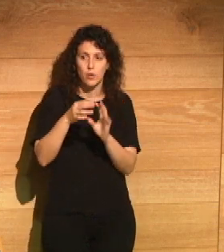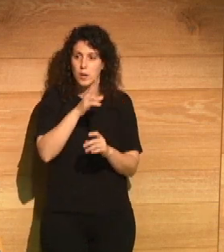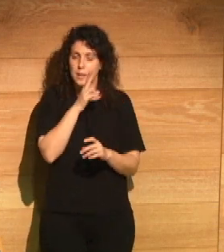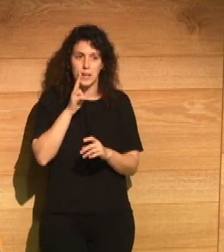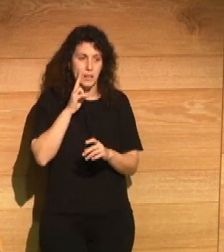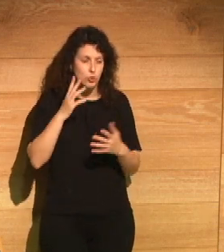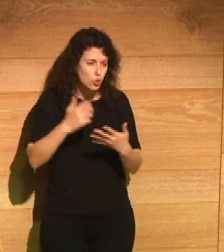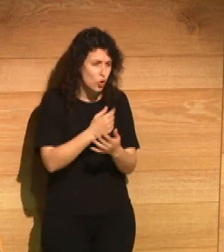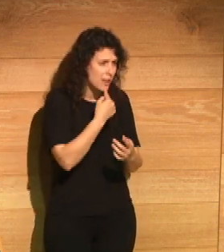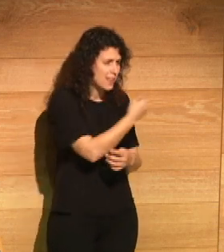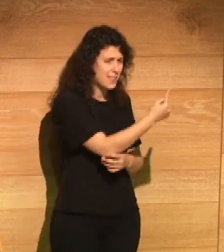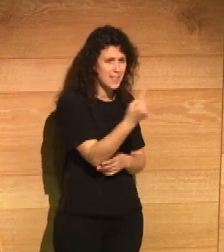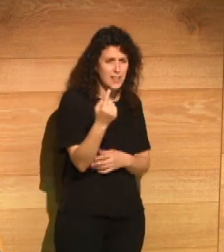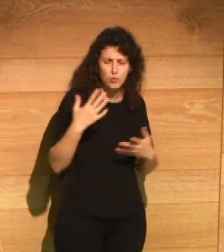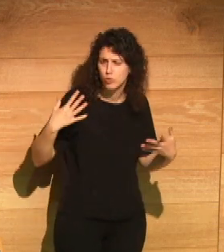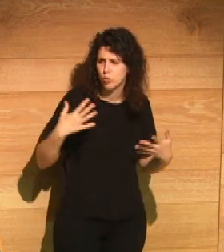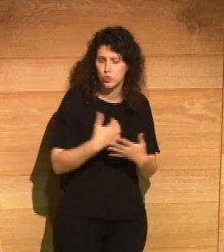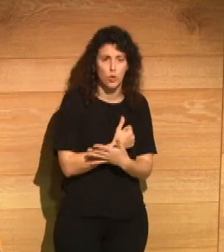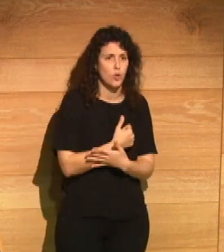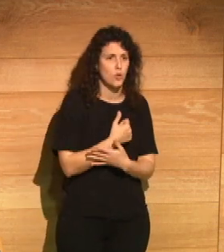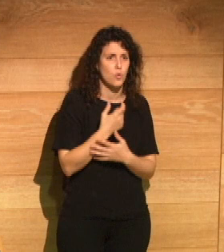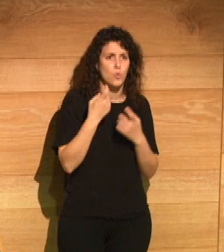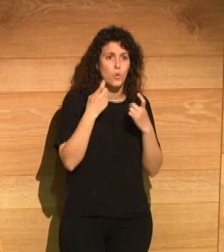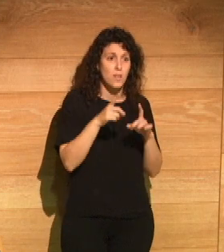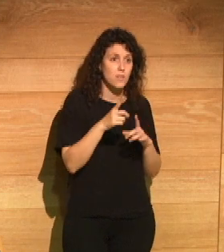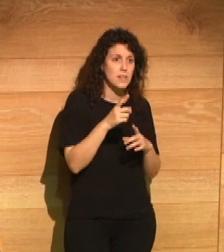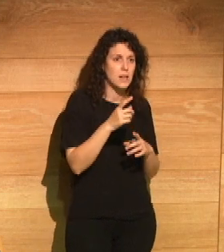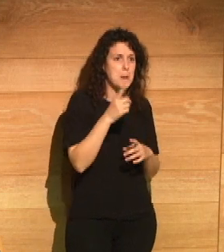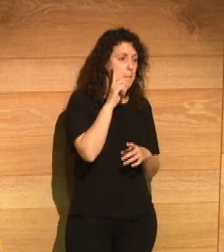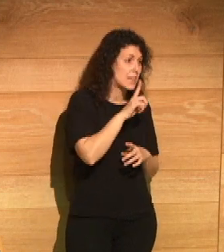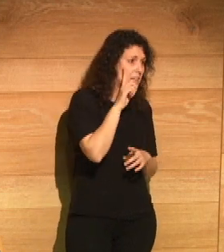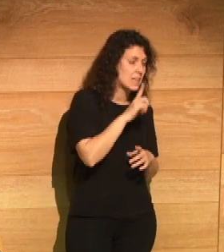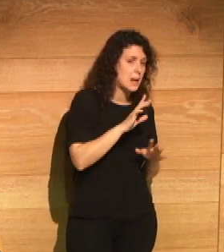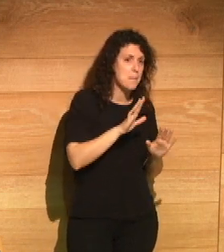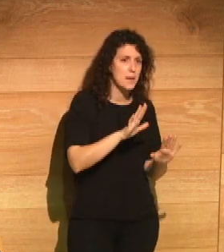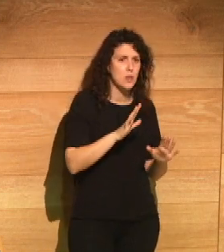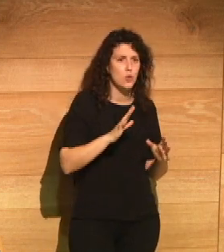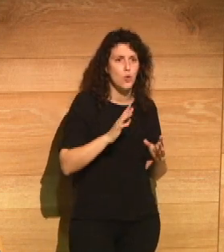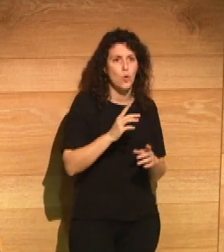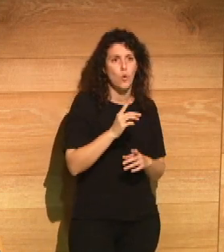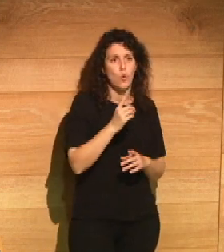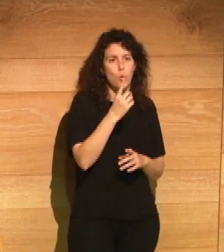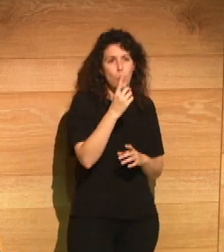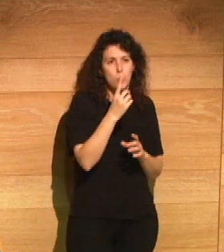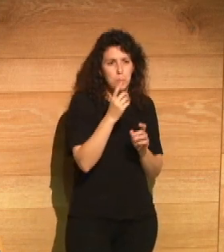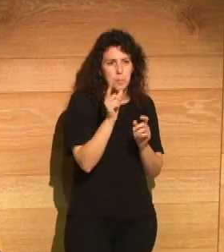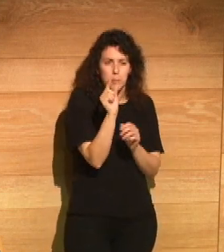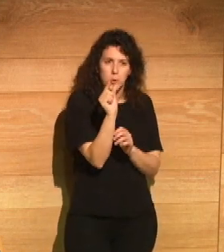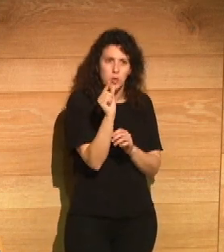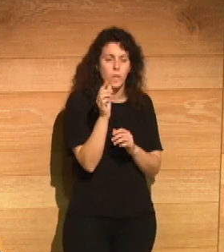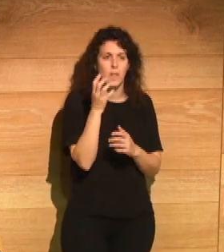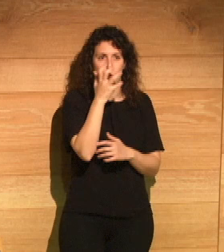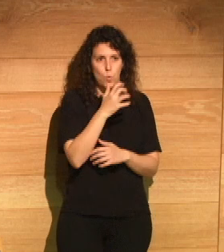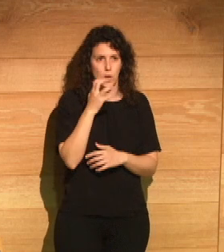dicho era no necesariamente mentiroso, pero solo una parte muy pequeña del cuento, ¿verdad?